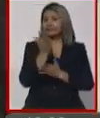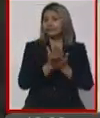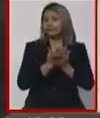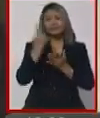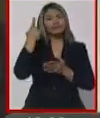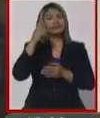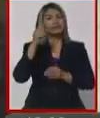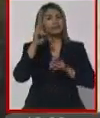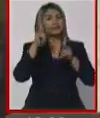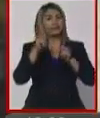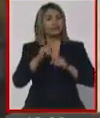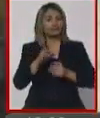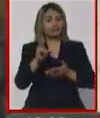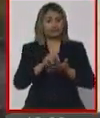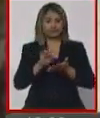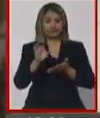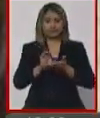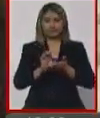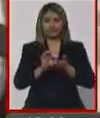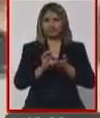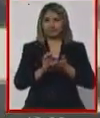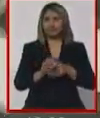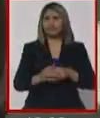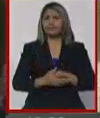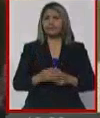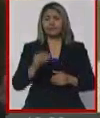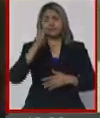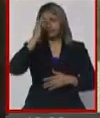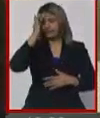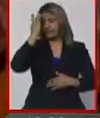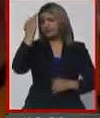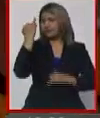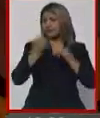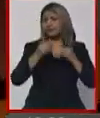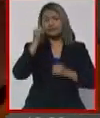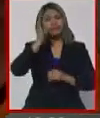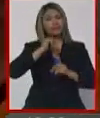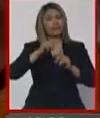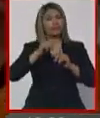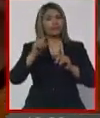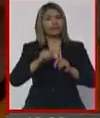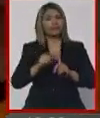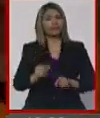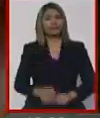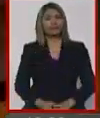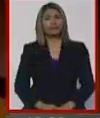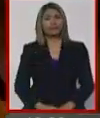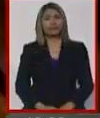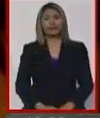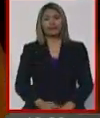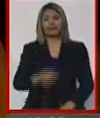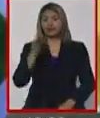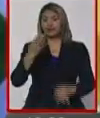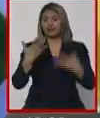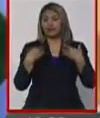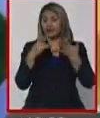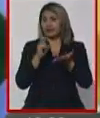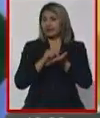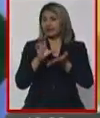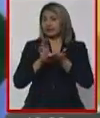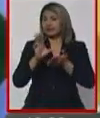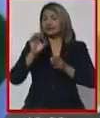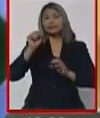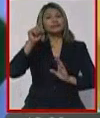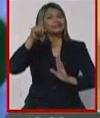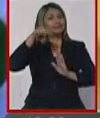pena para aquellos presos con discapacidad grave o muy grave, con enfermedad terminal y mujeres embarazadas. Con grado de discapacidad grave o muy